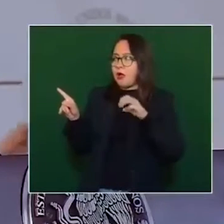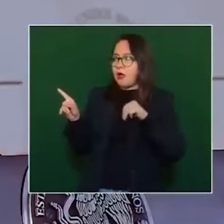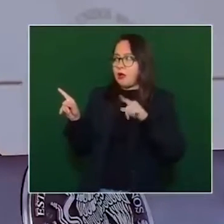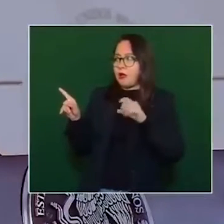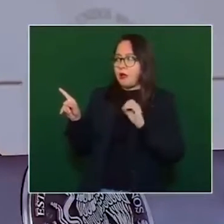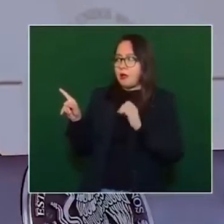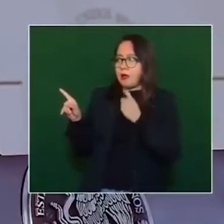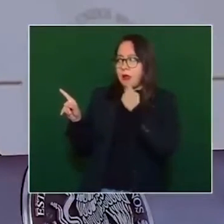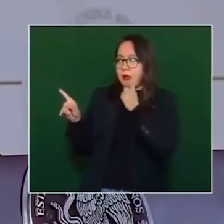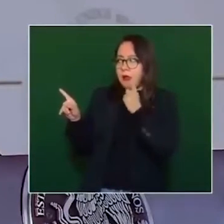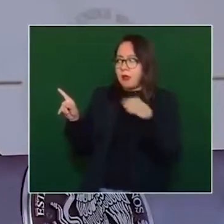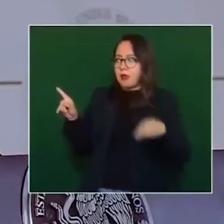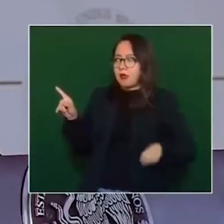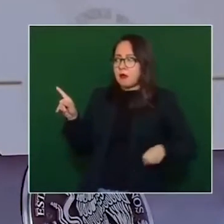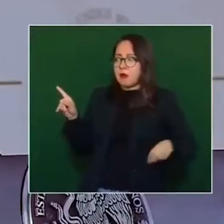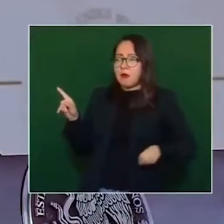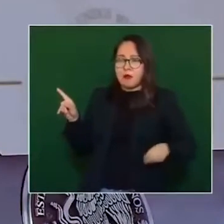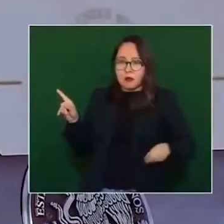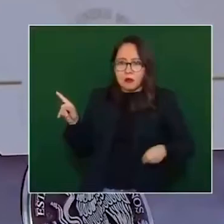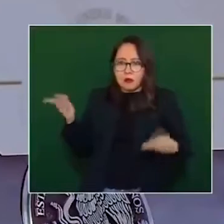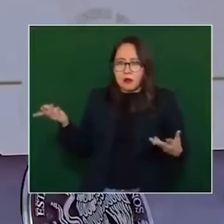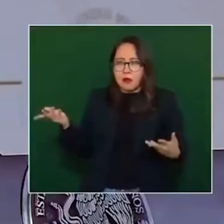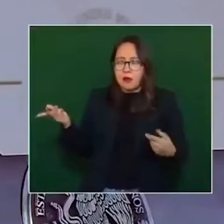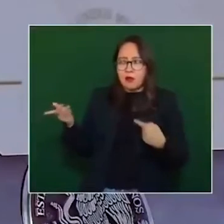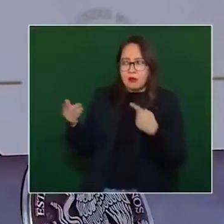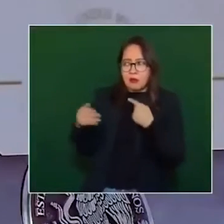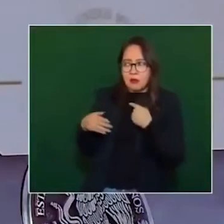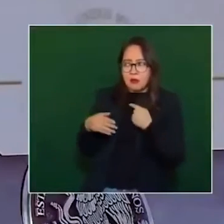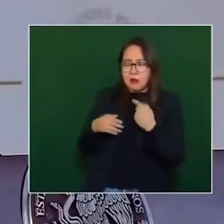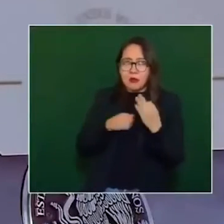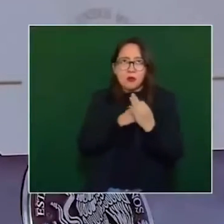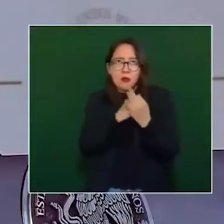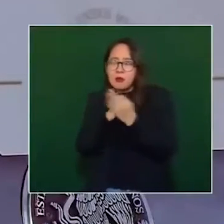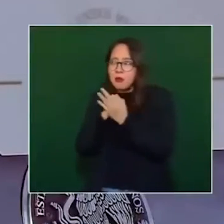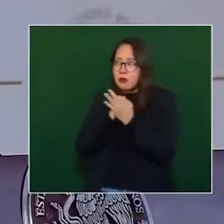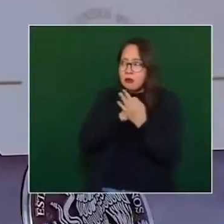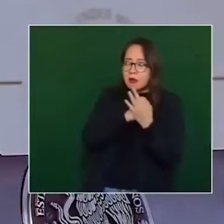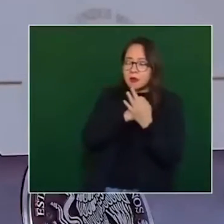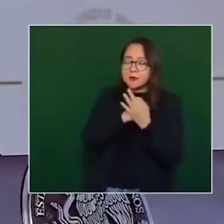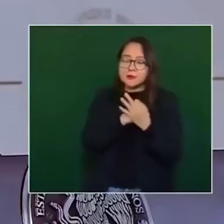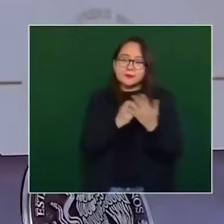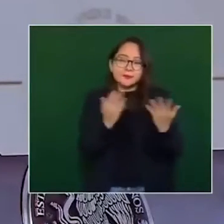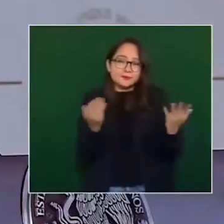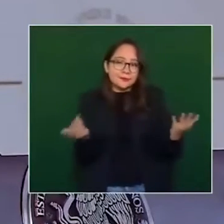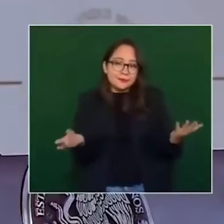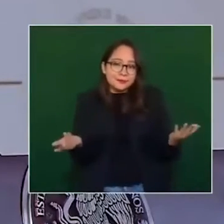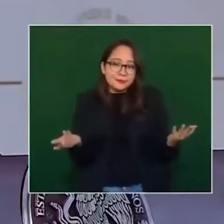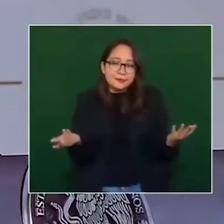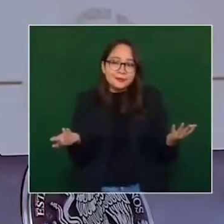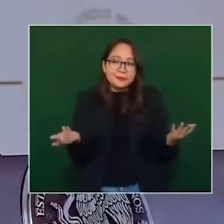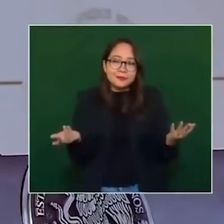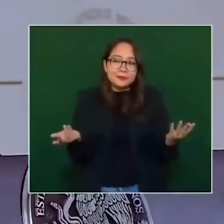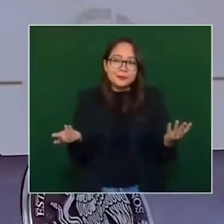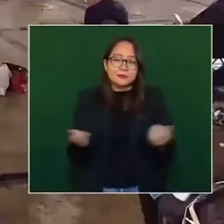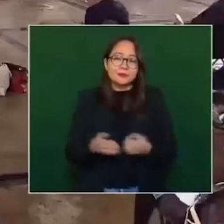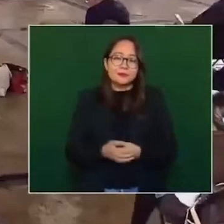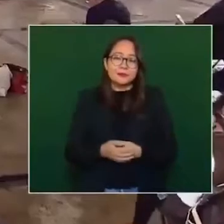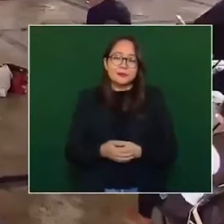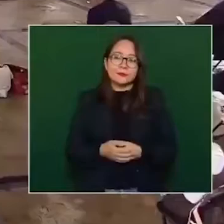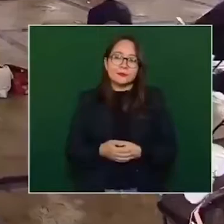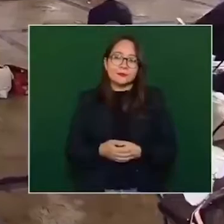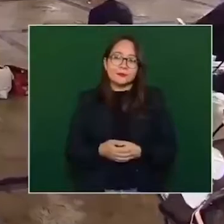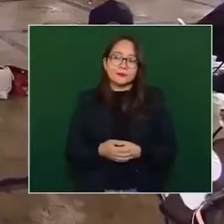para buscar protección. Es como el que le arrebata la